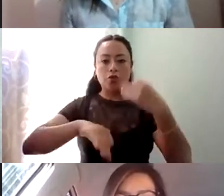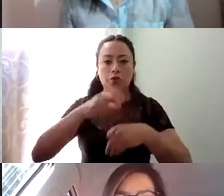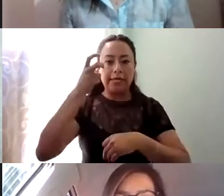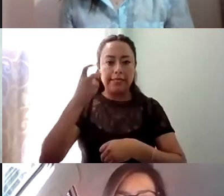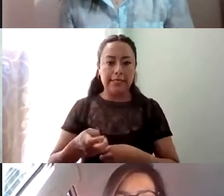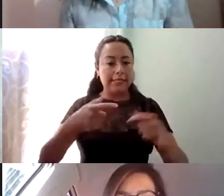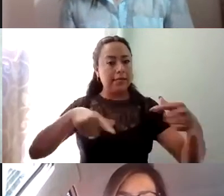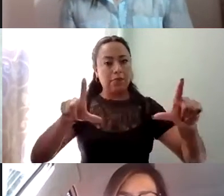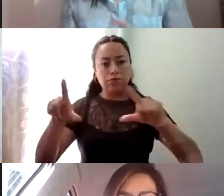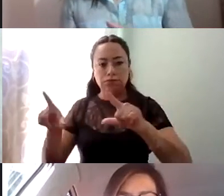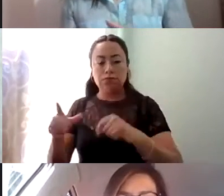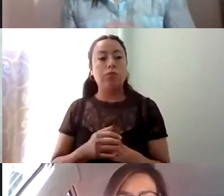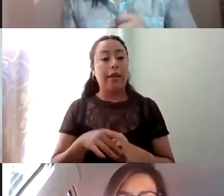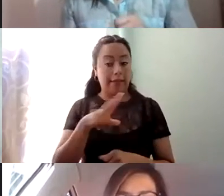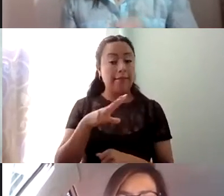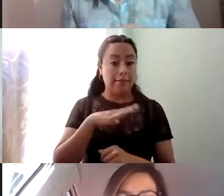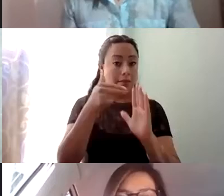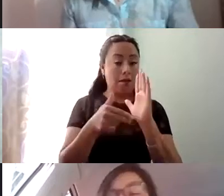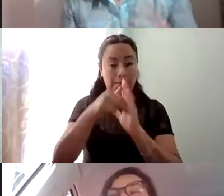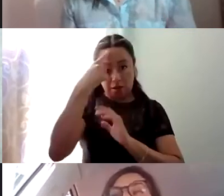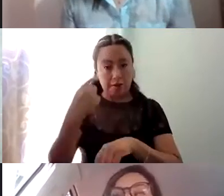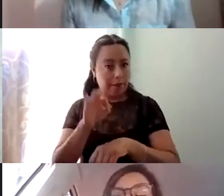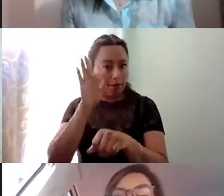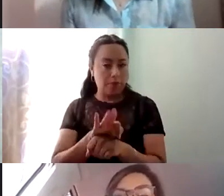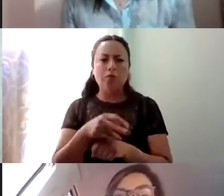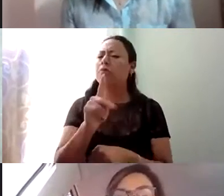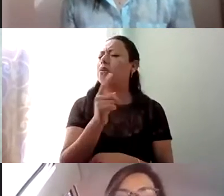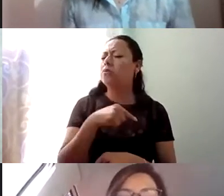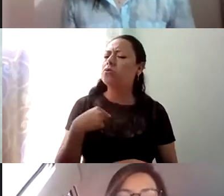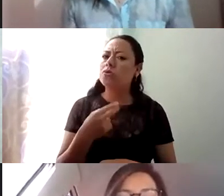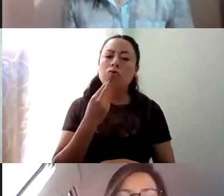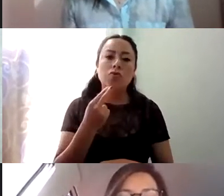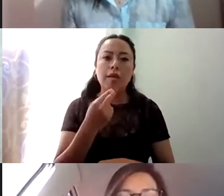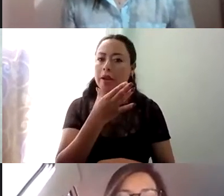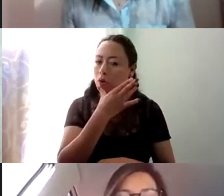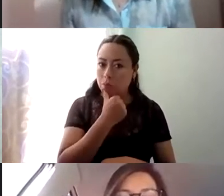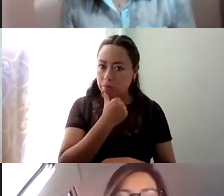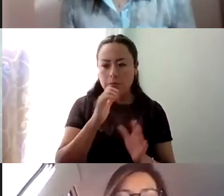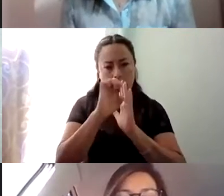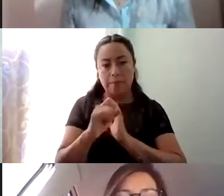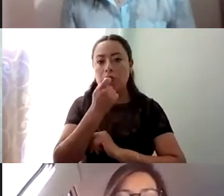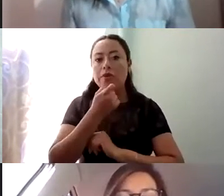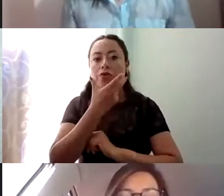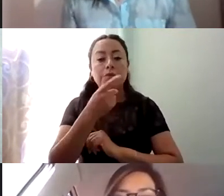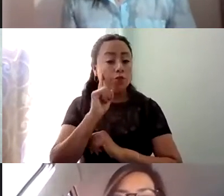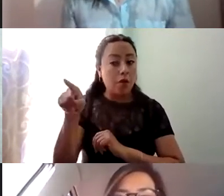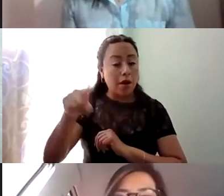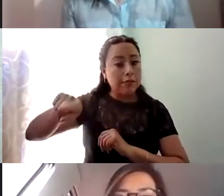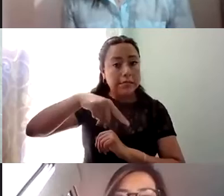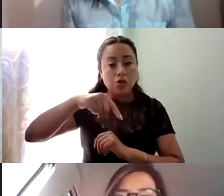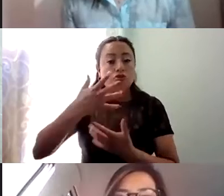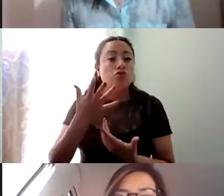para protegerlos, pero que si no lo sabemos usar, si los niños y las niñas no lo saben usar, pues